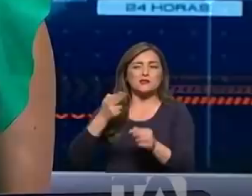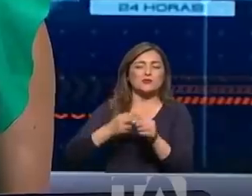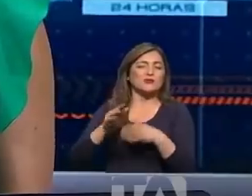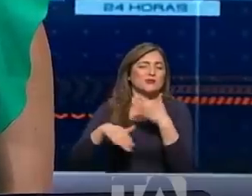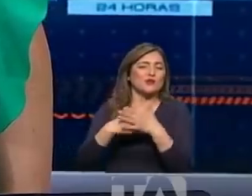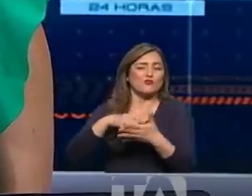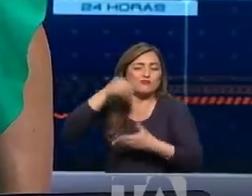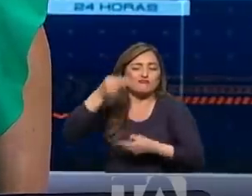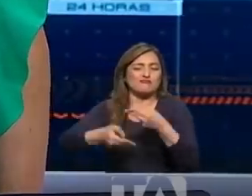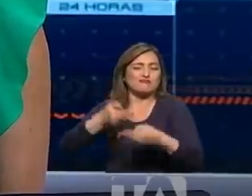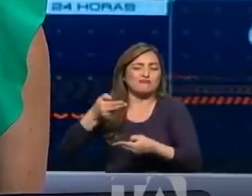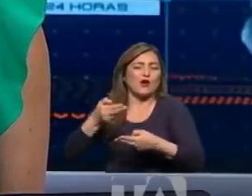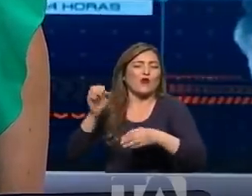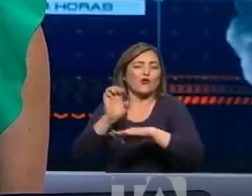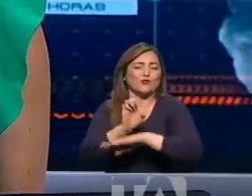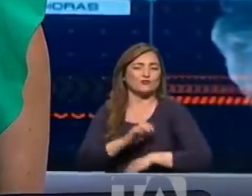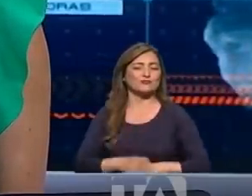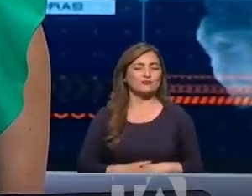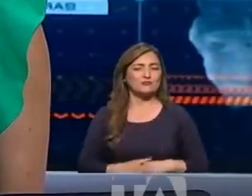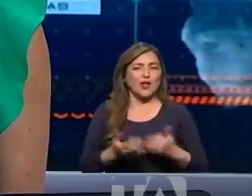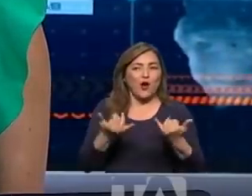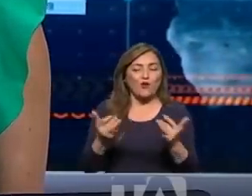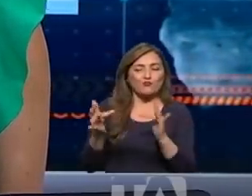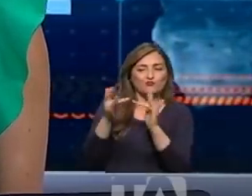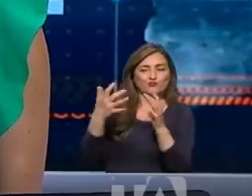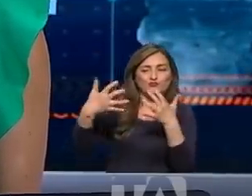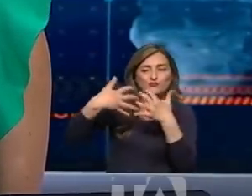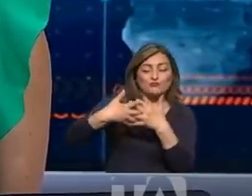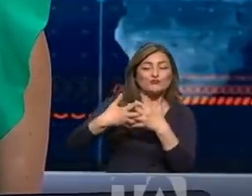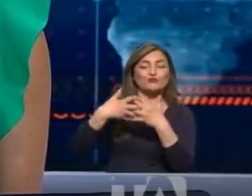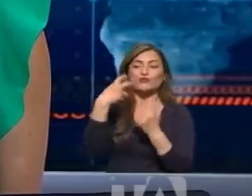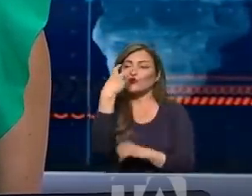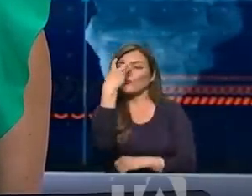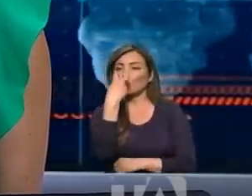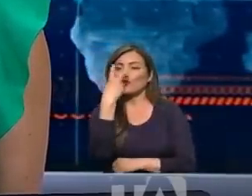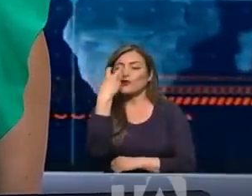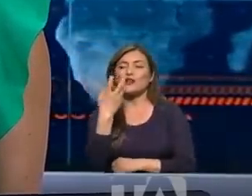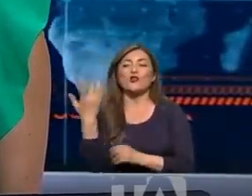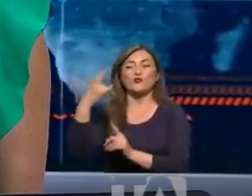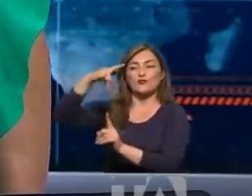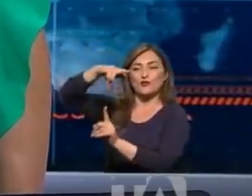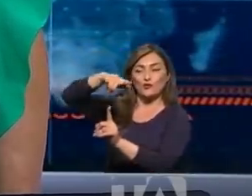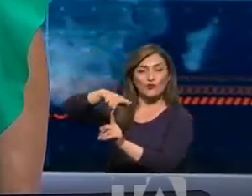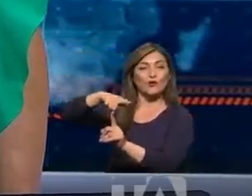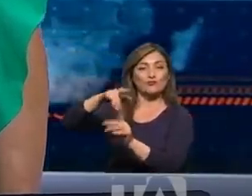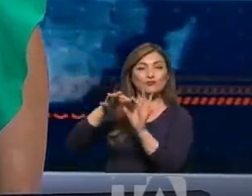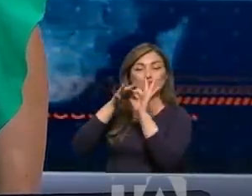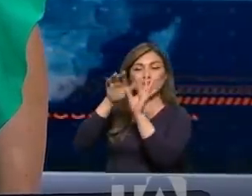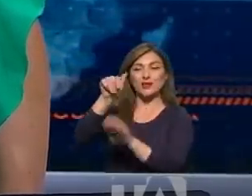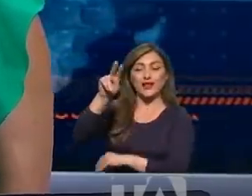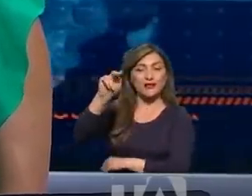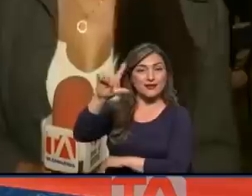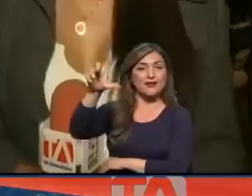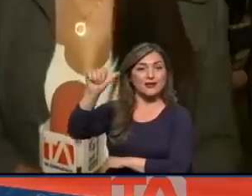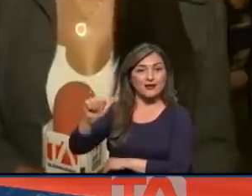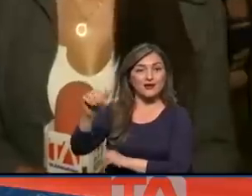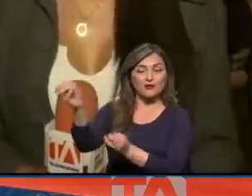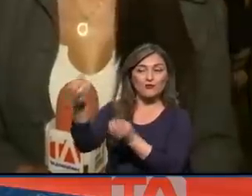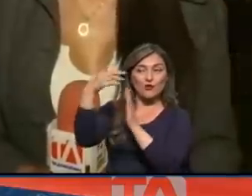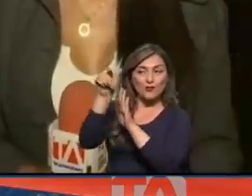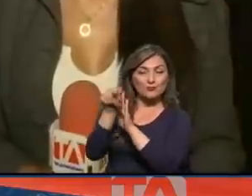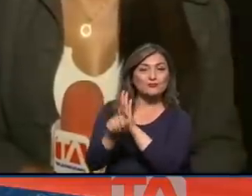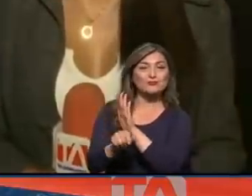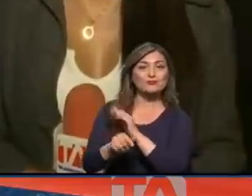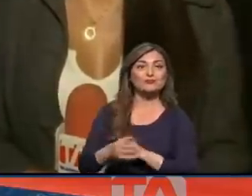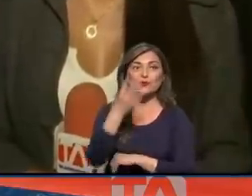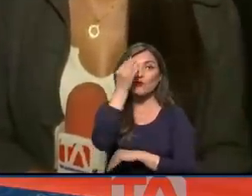país. En este momento nos vamos a trasladar hasta el Hotel Windham en Tababela para que nuestra compañera Daniela Valencia nos dé más